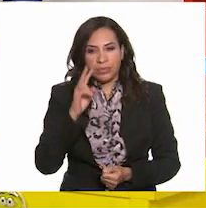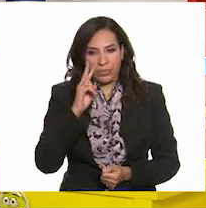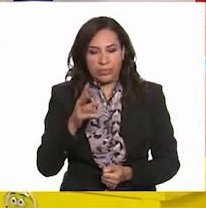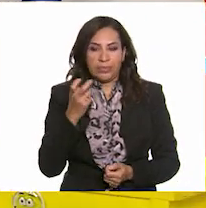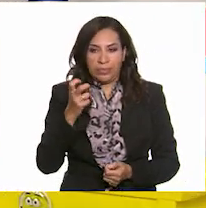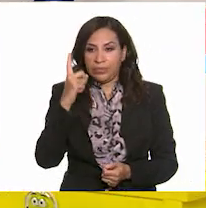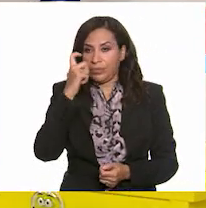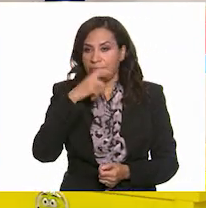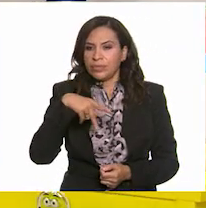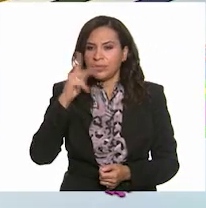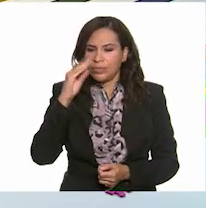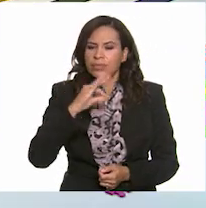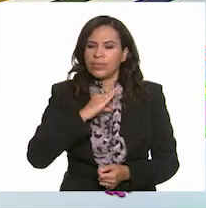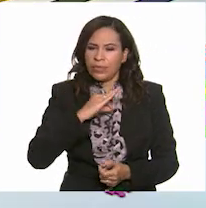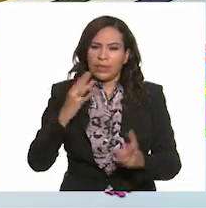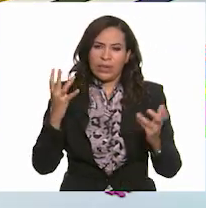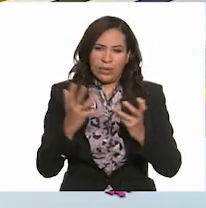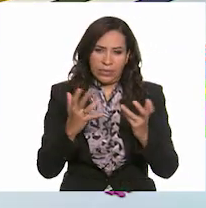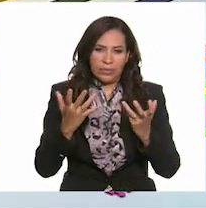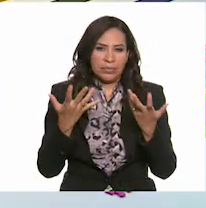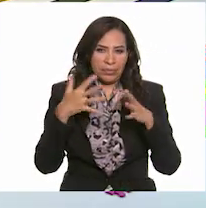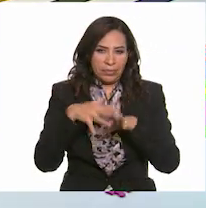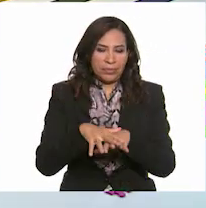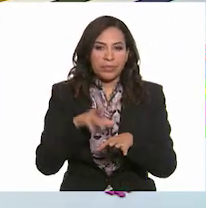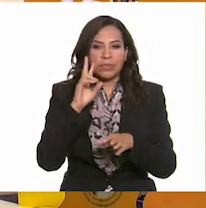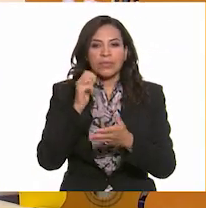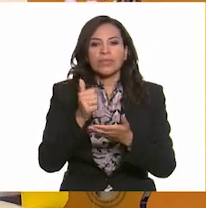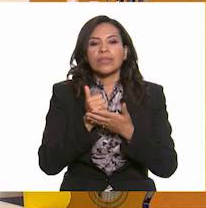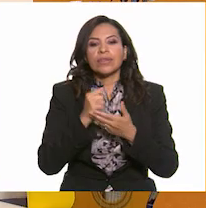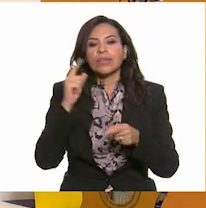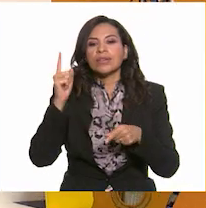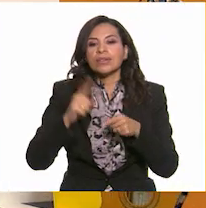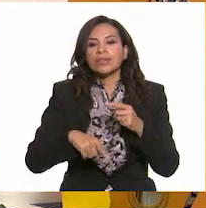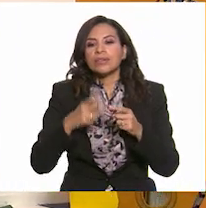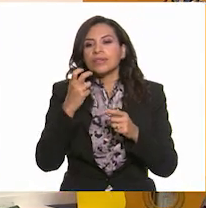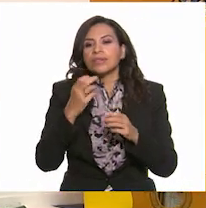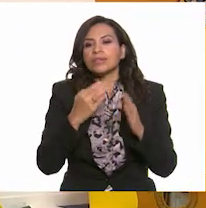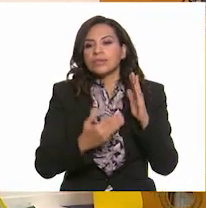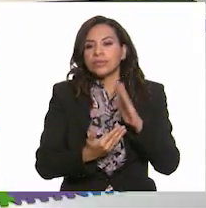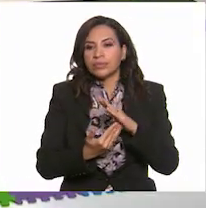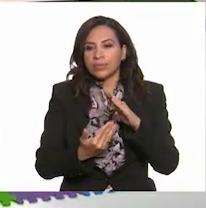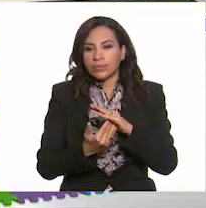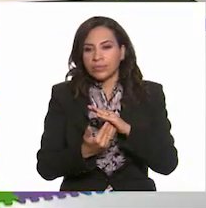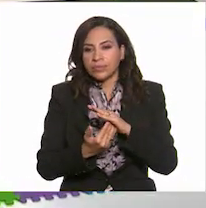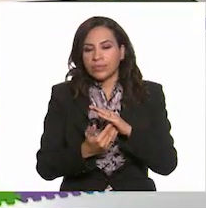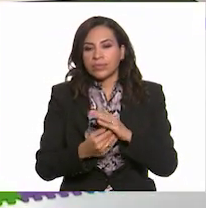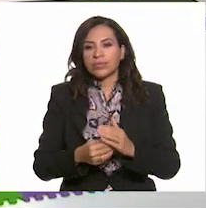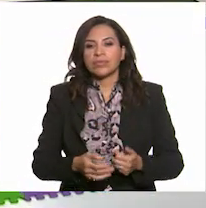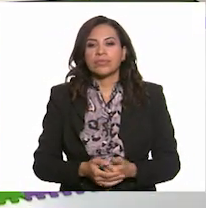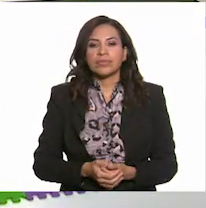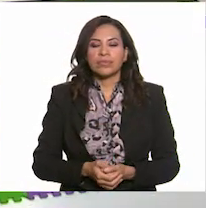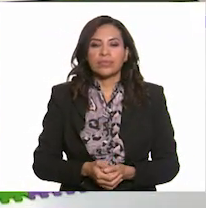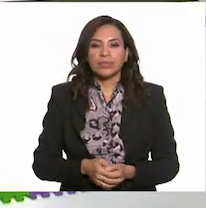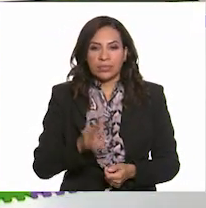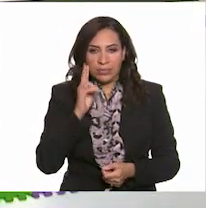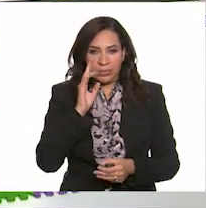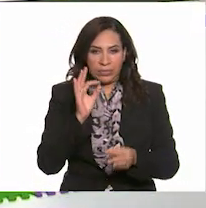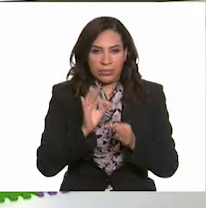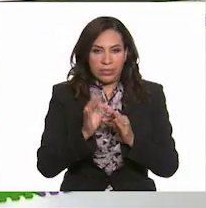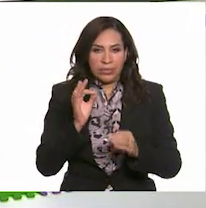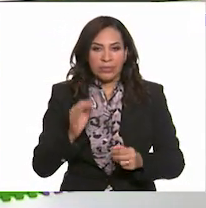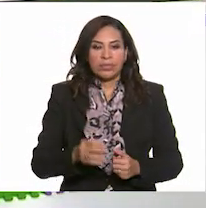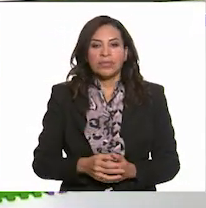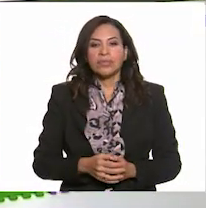Suena difícil, pero lo podemos hacer. Mira, ayúdame a quitar esto de la mesa. A ver, ajá. ¿Listo?